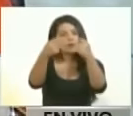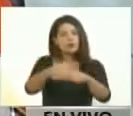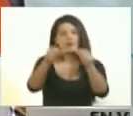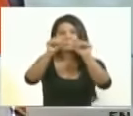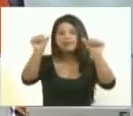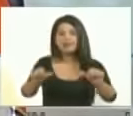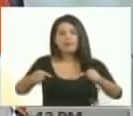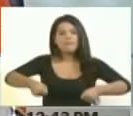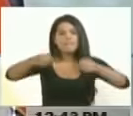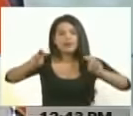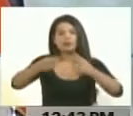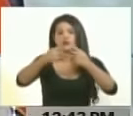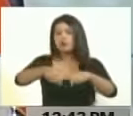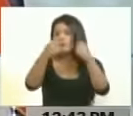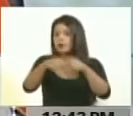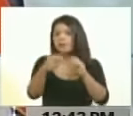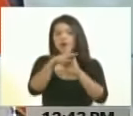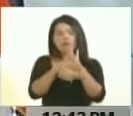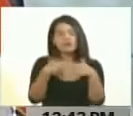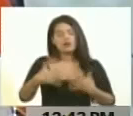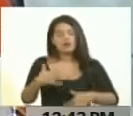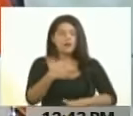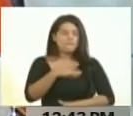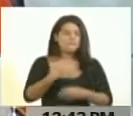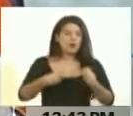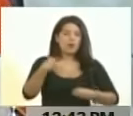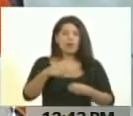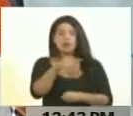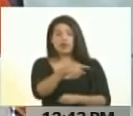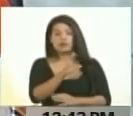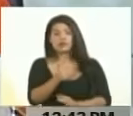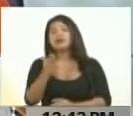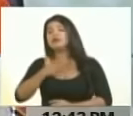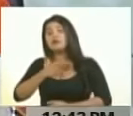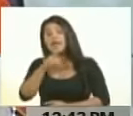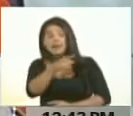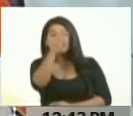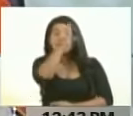sistema mercosuriano. Un país fundador del Mercosur.